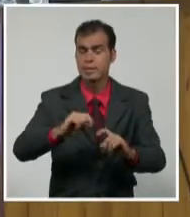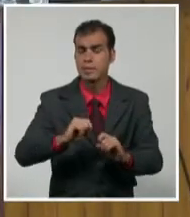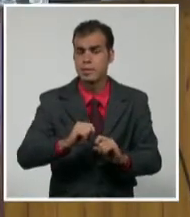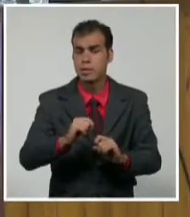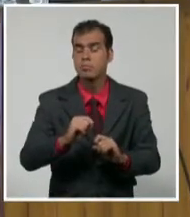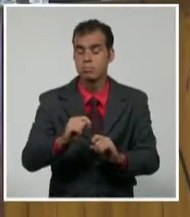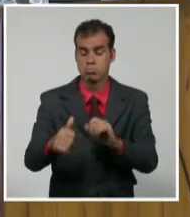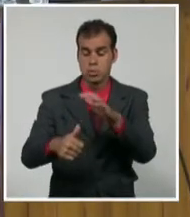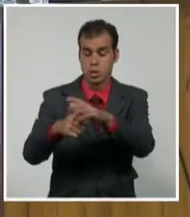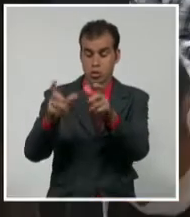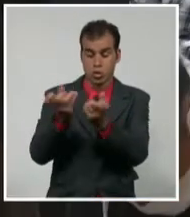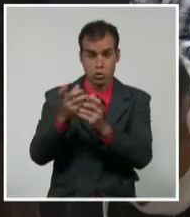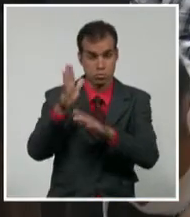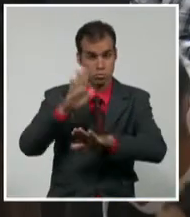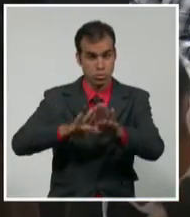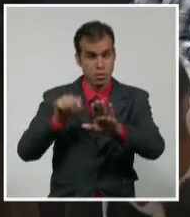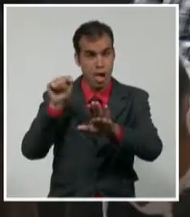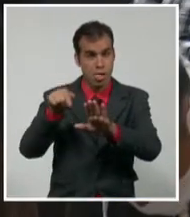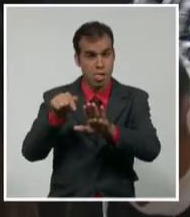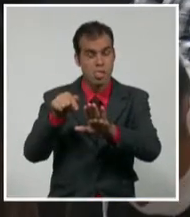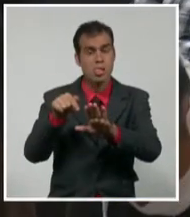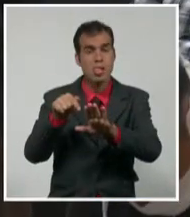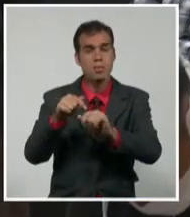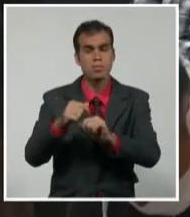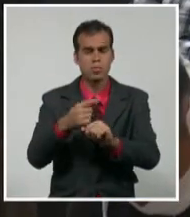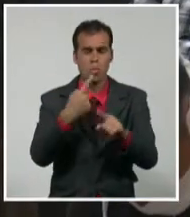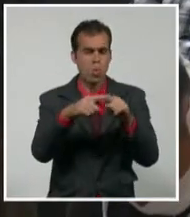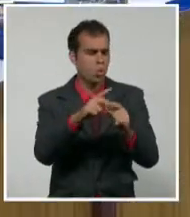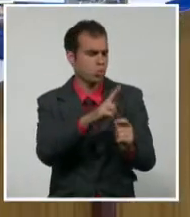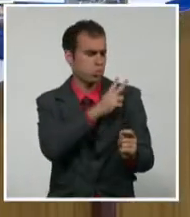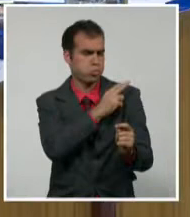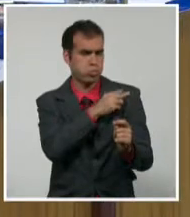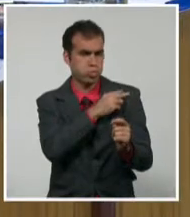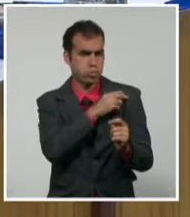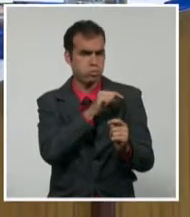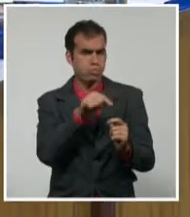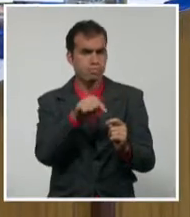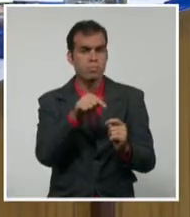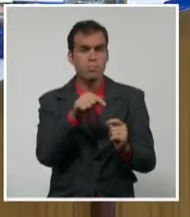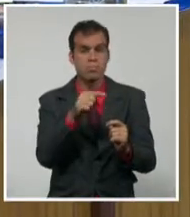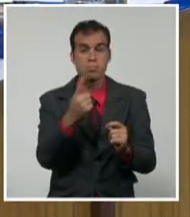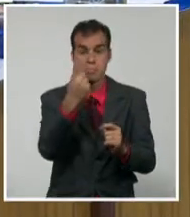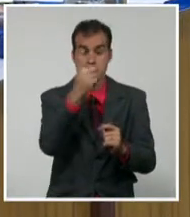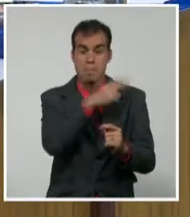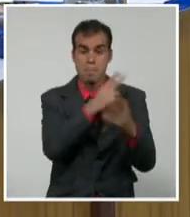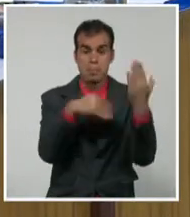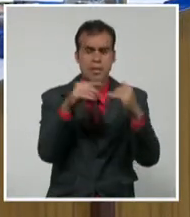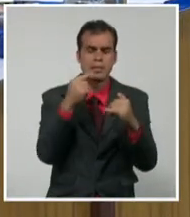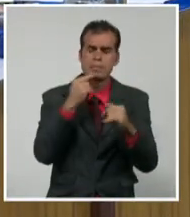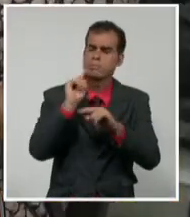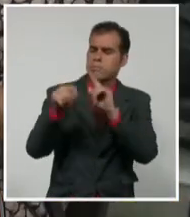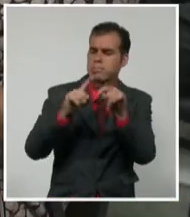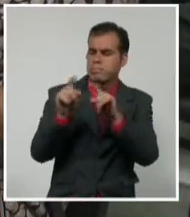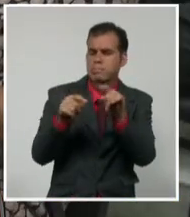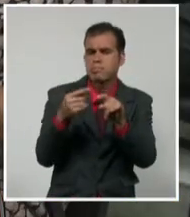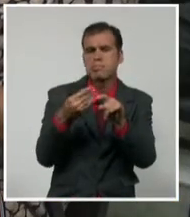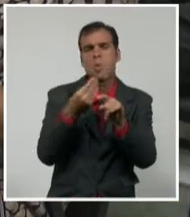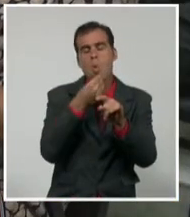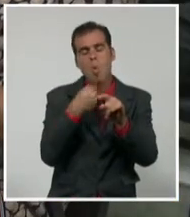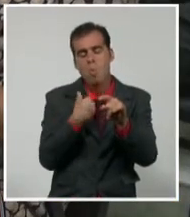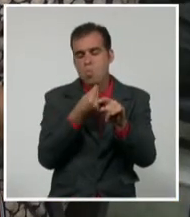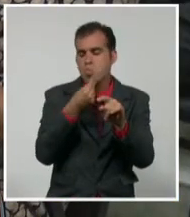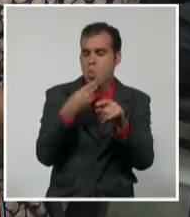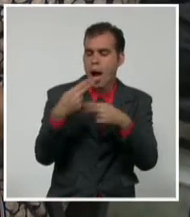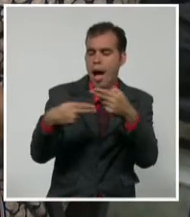mario sabines lorenzo y representante de sectores estratégicos el primer ministro indagó en las alternativas de la provincia en relación